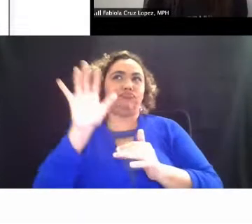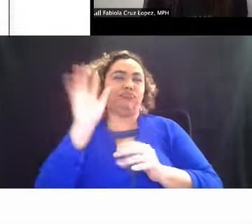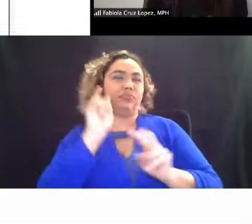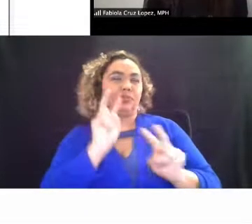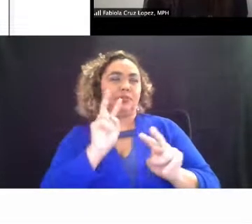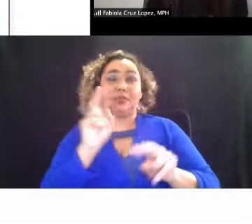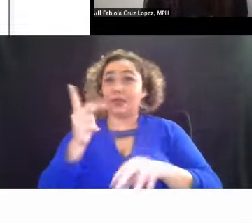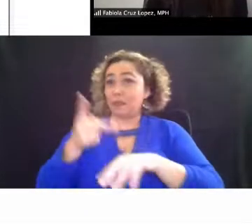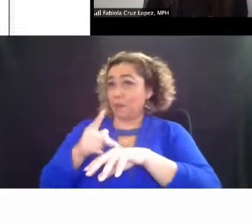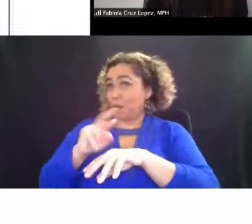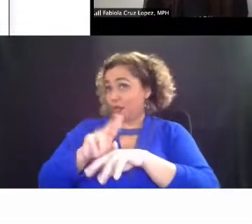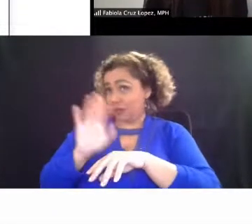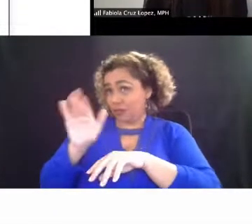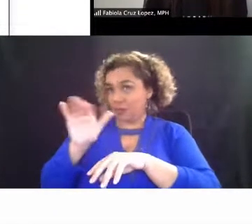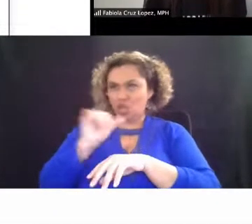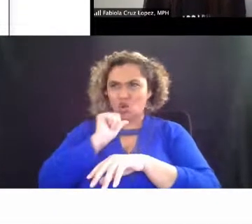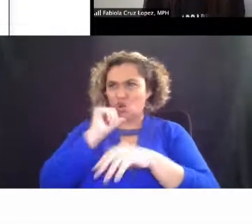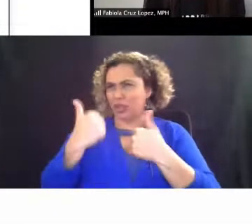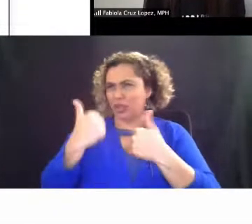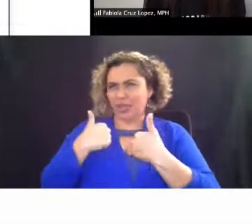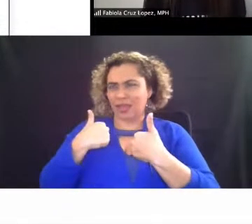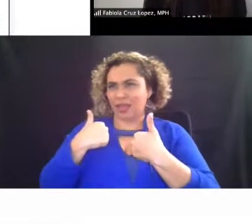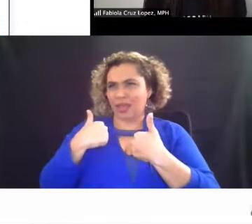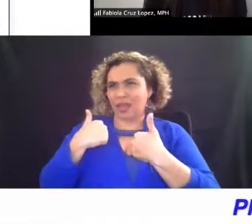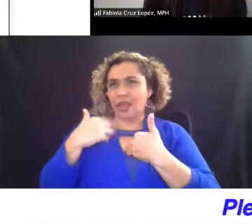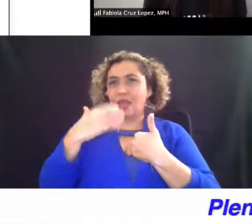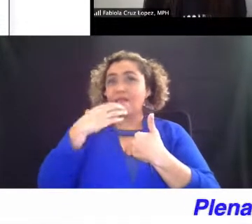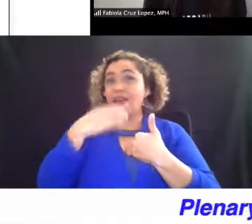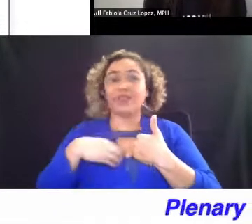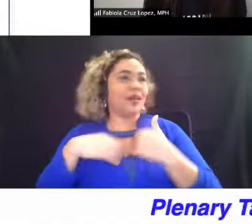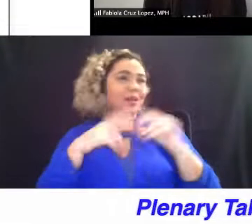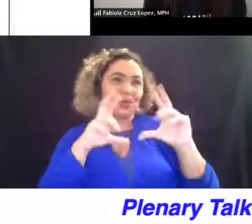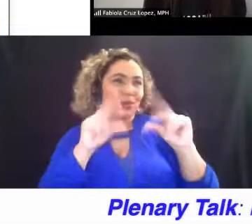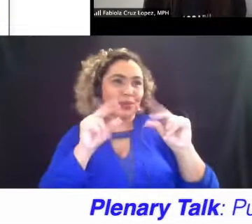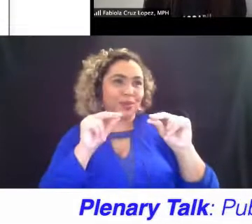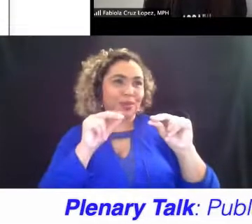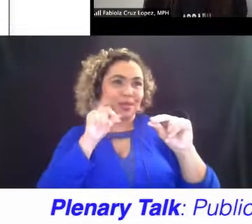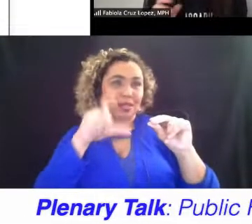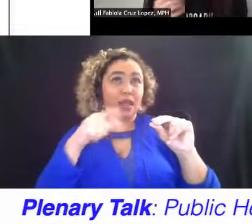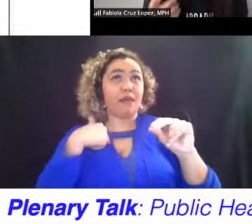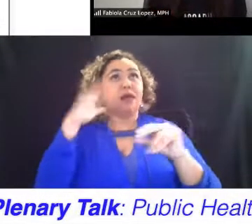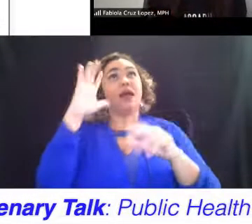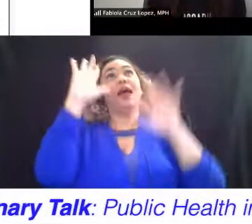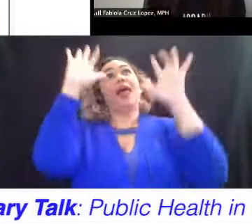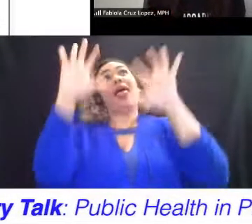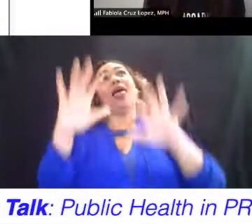Puerto Rico no tiene Navidades. Puerto Rico no necesariamente se